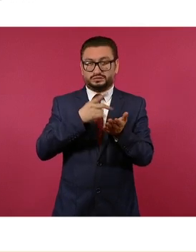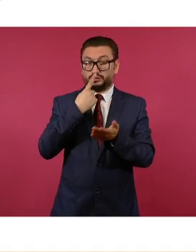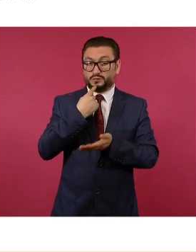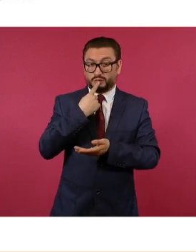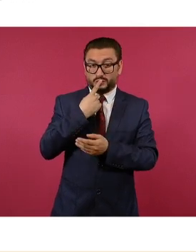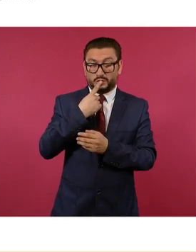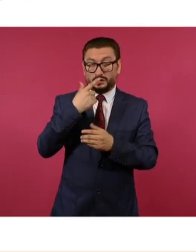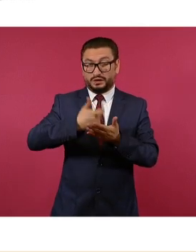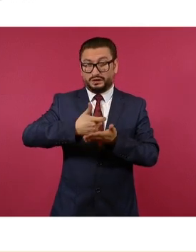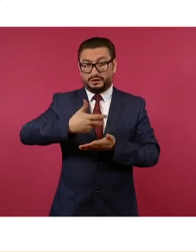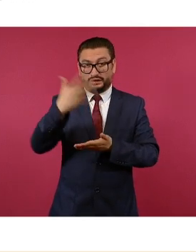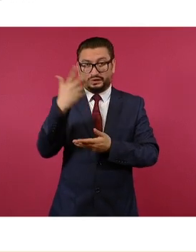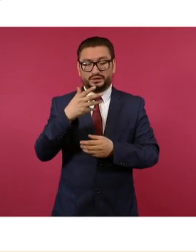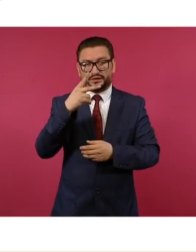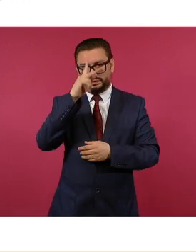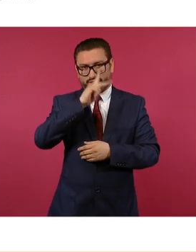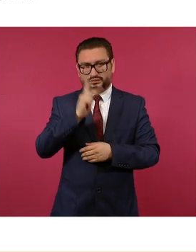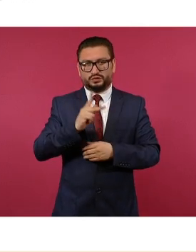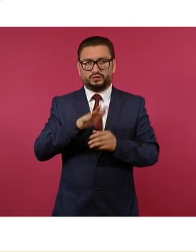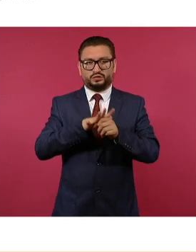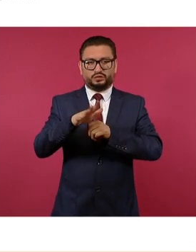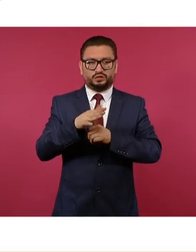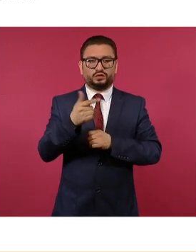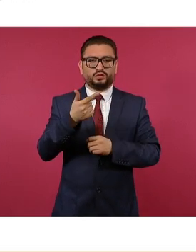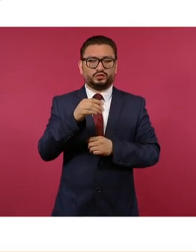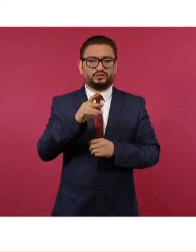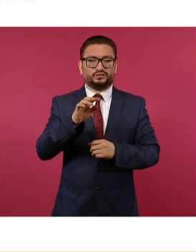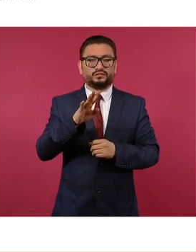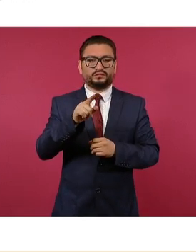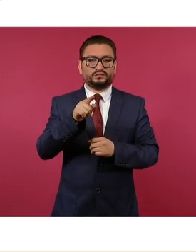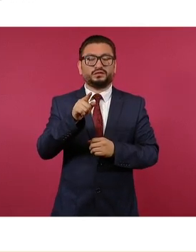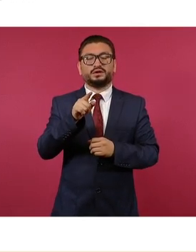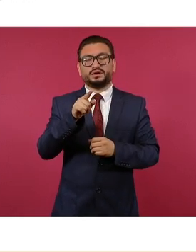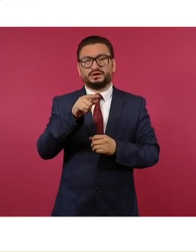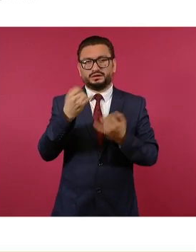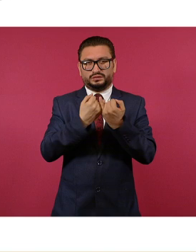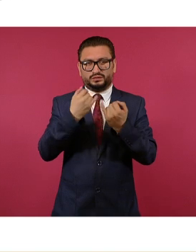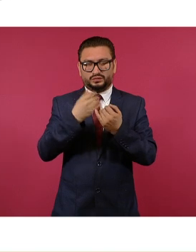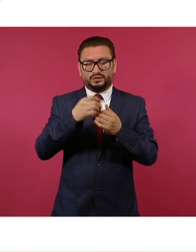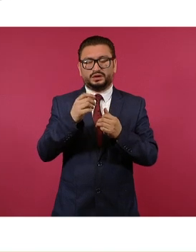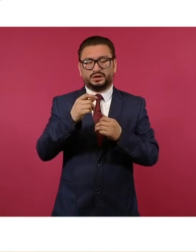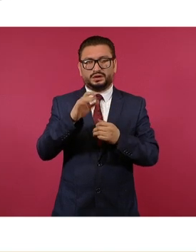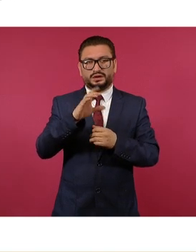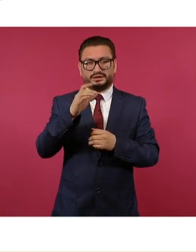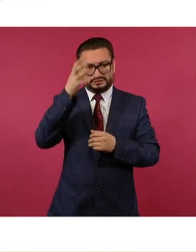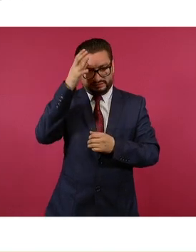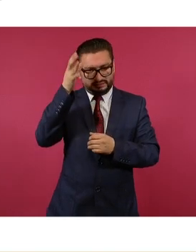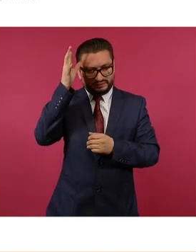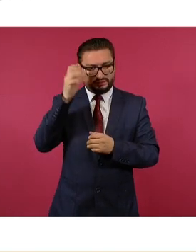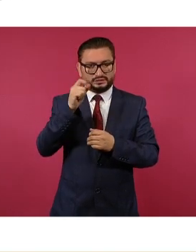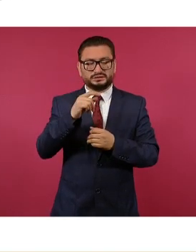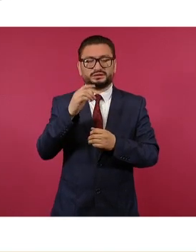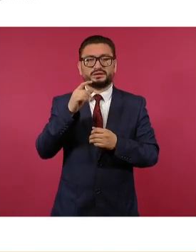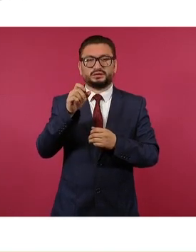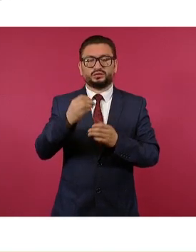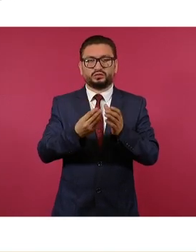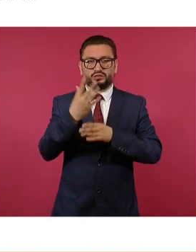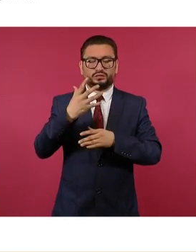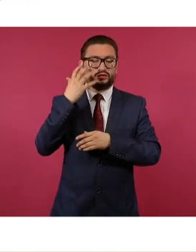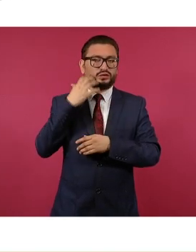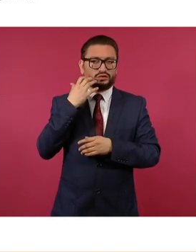caso de las más caras, franquicia Gulf, Supercomercial Azteca, en San Nicolás de los Garza, Nuevo León,